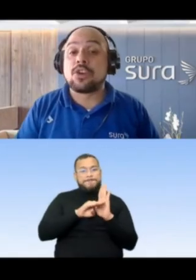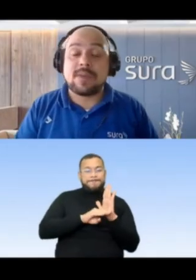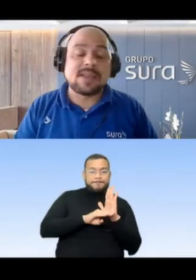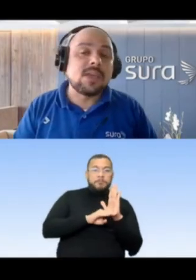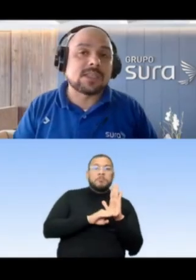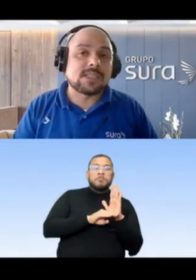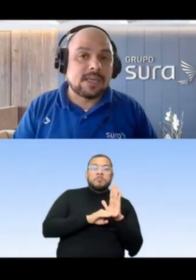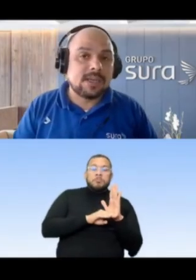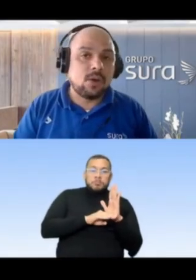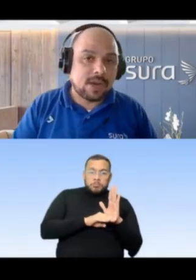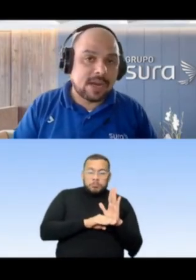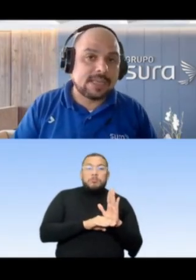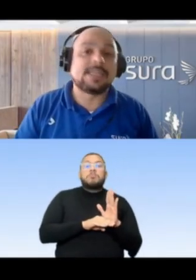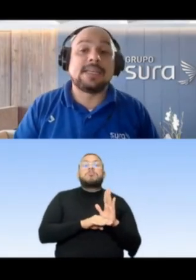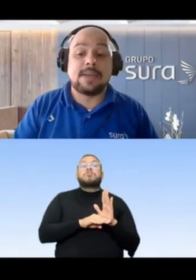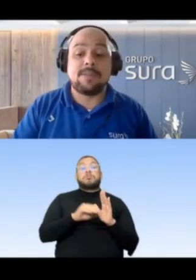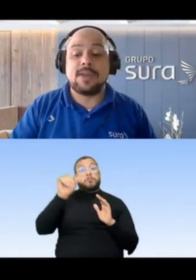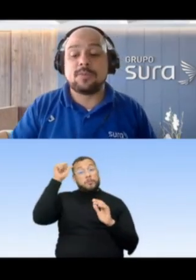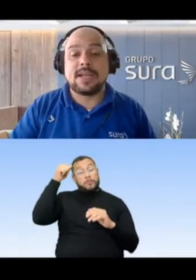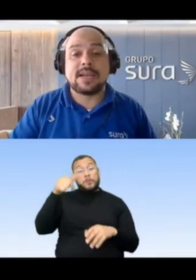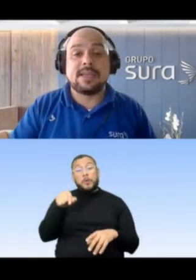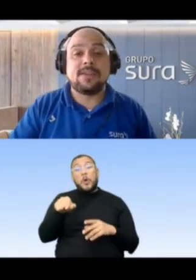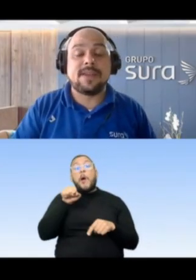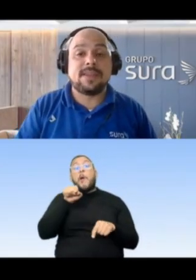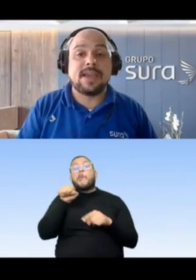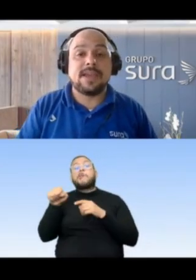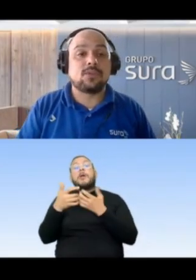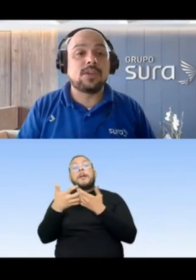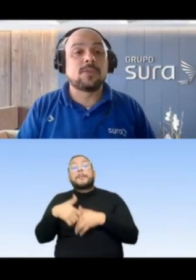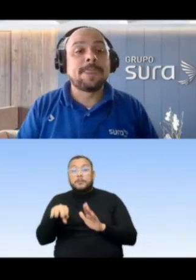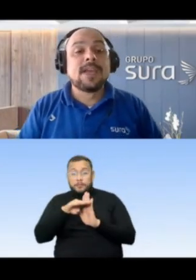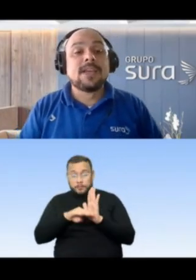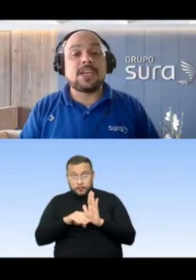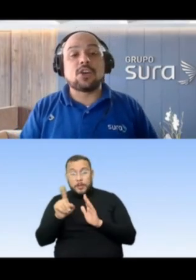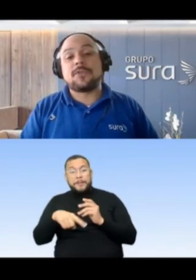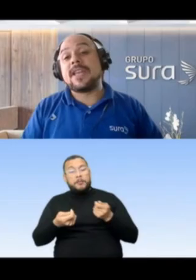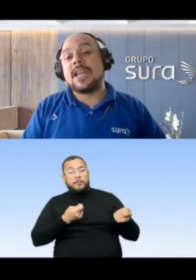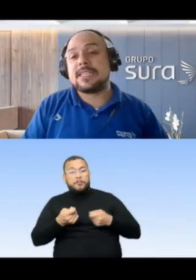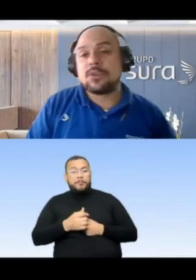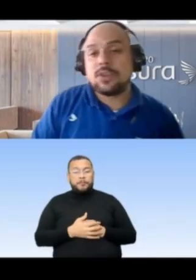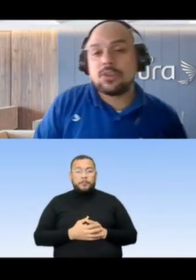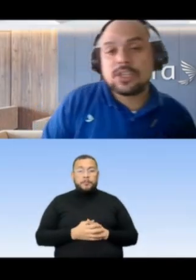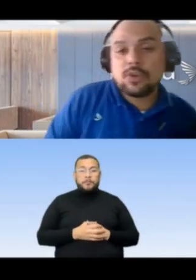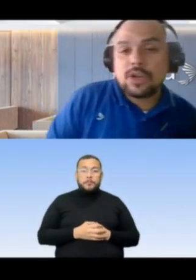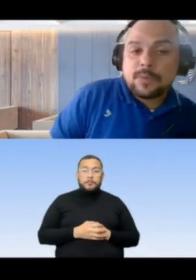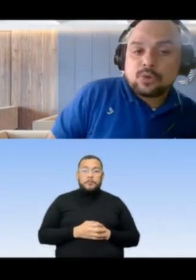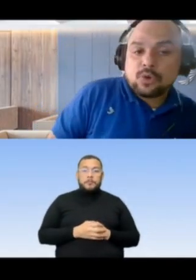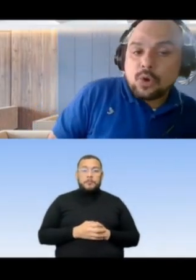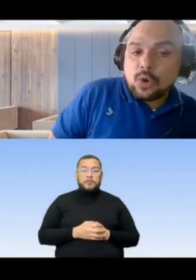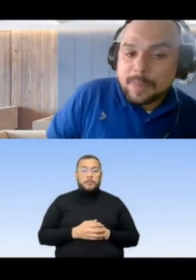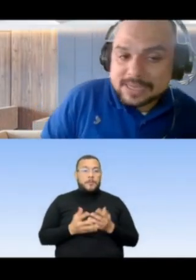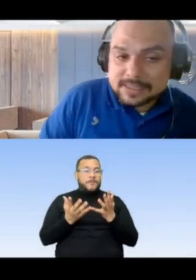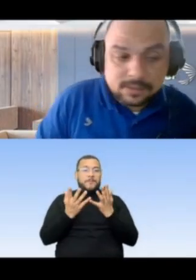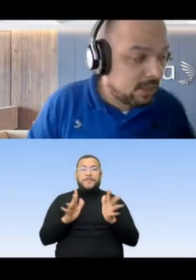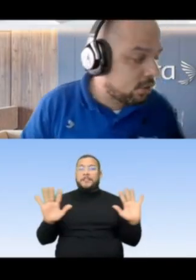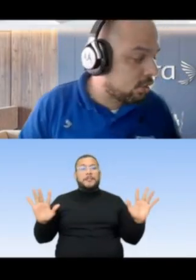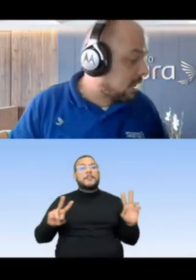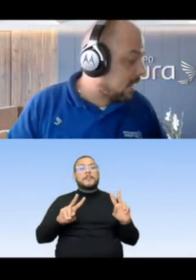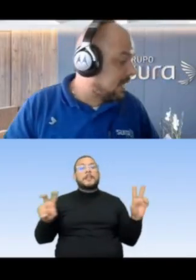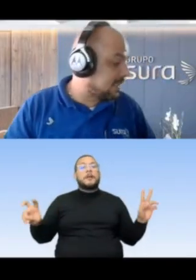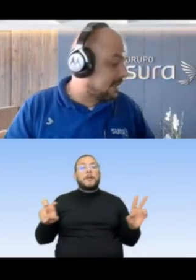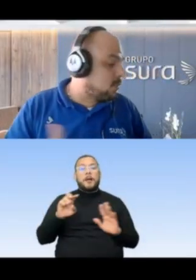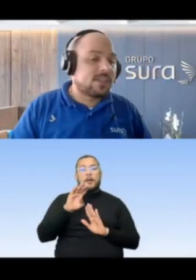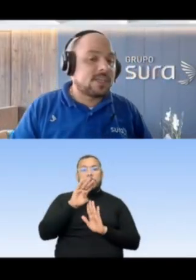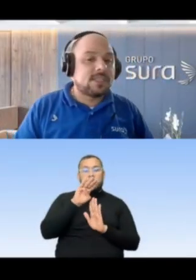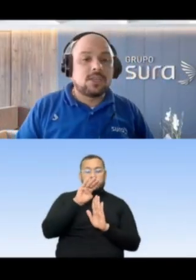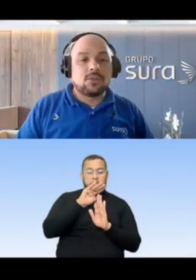cuenta que hay normativas locales que también nos van a regir frente a eso. ¿Listo? Chicos, finalizamos entonces con el protocolo PAS,